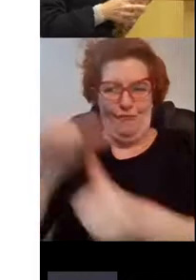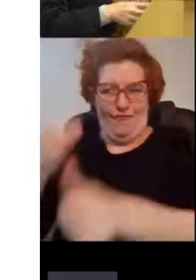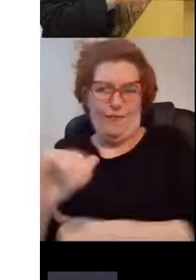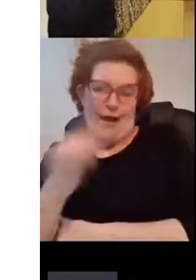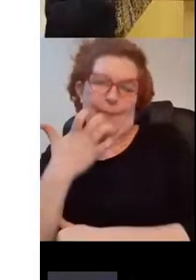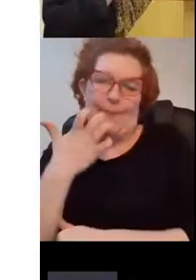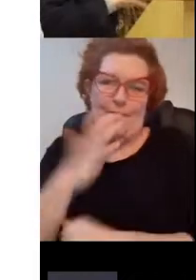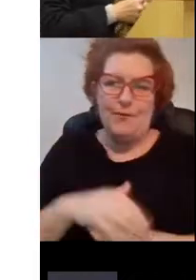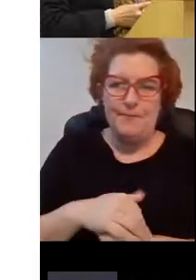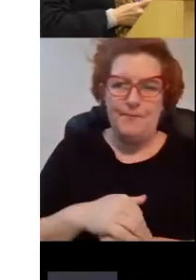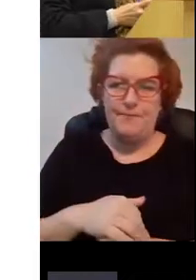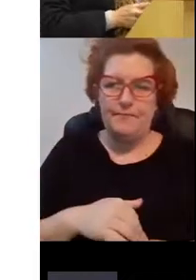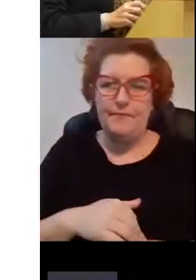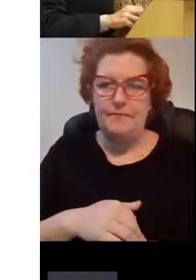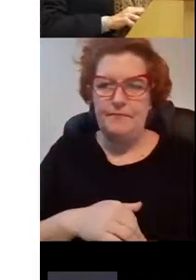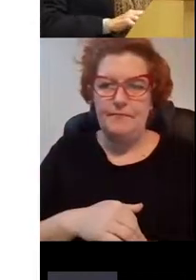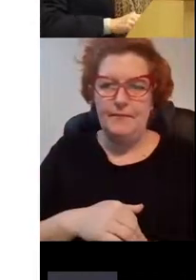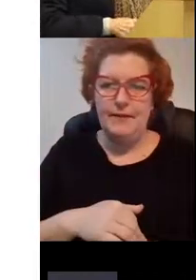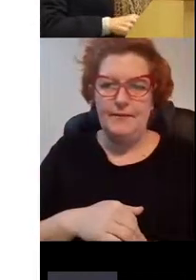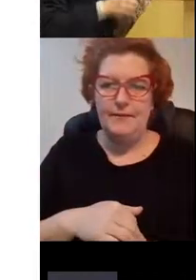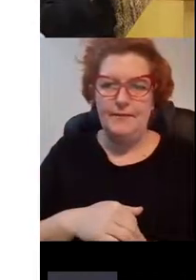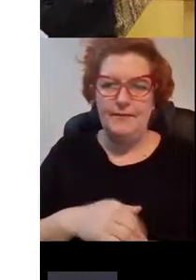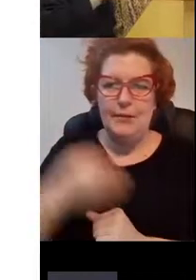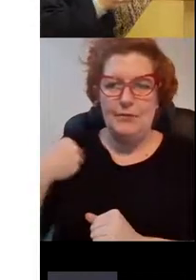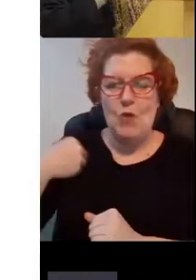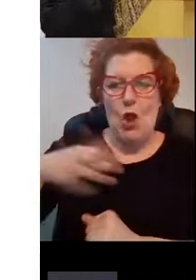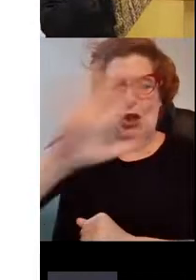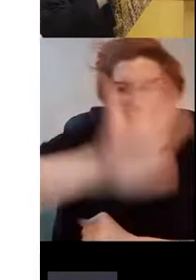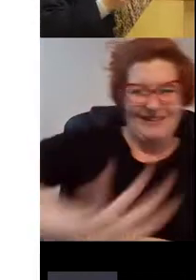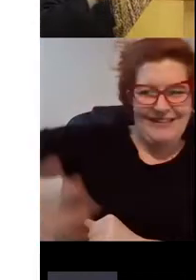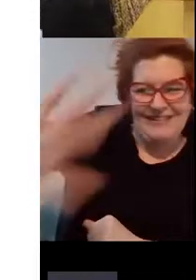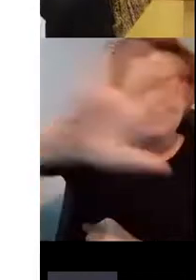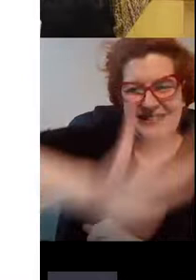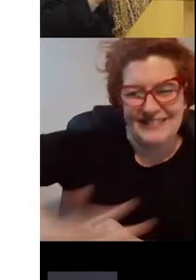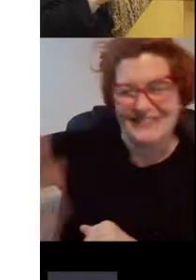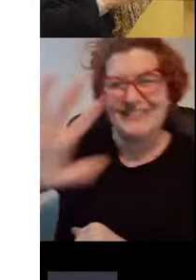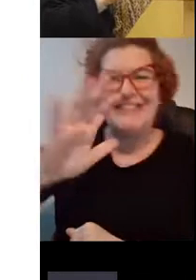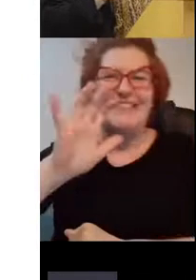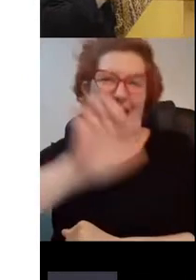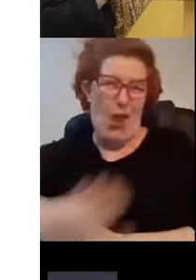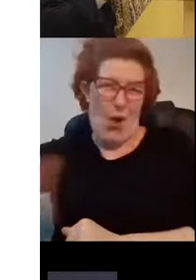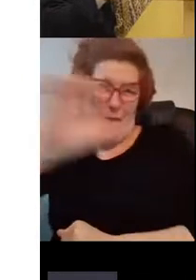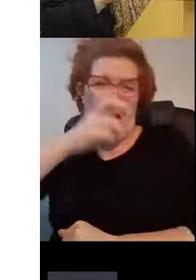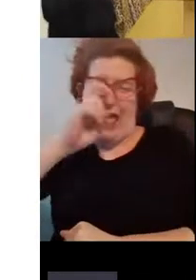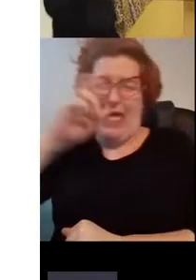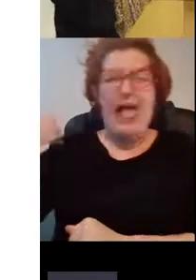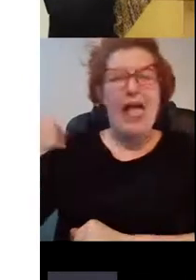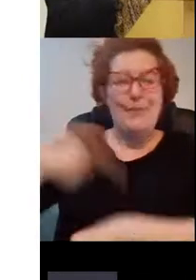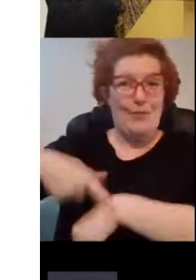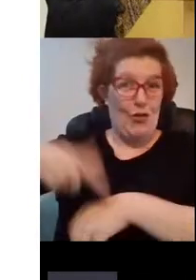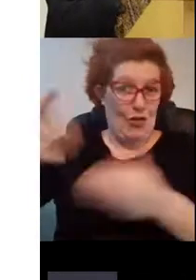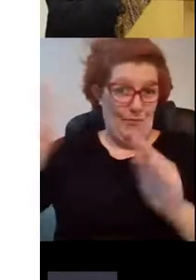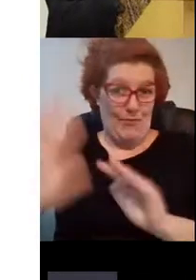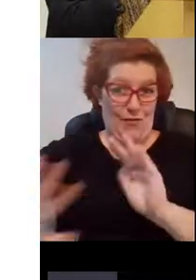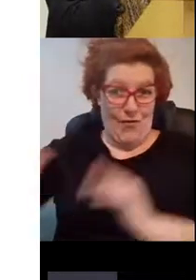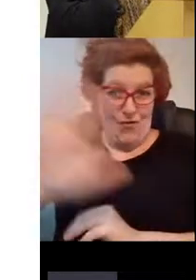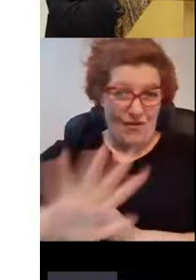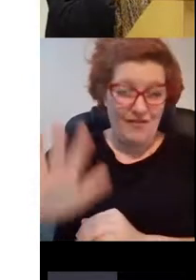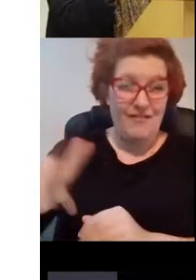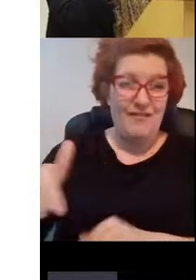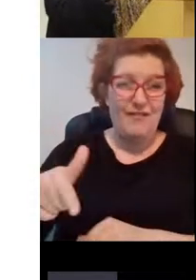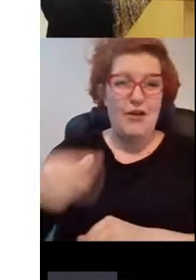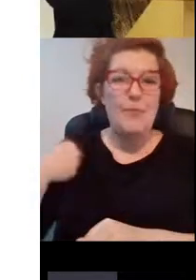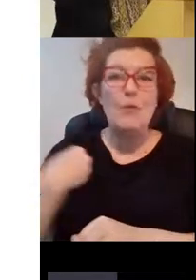aqueas de los pueblos indoeuropeos que conviven en el tiempo, pero tienen incluso usando los mismos